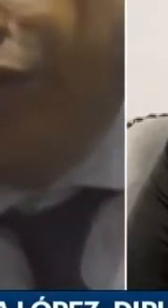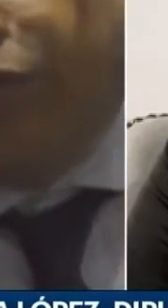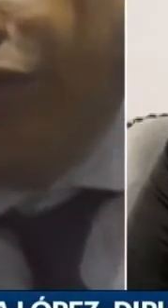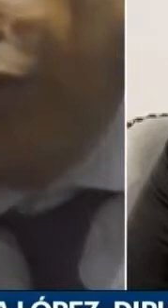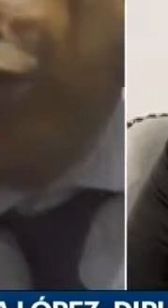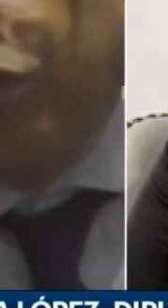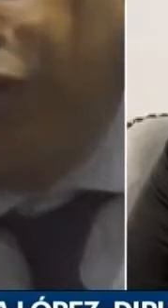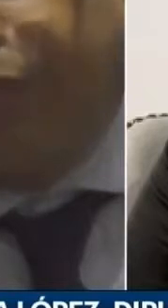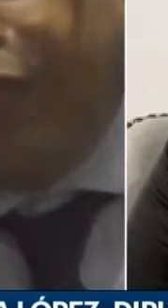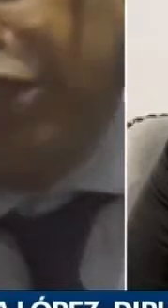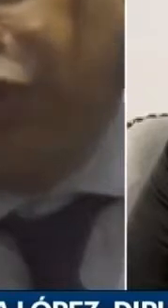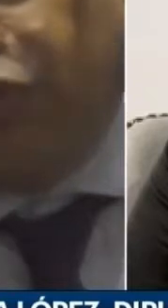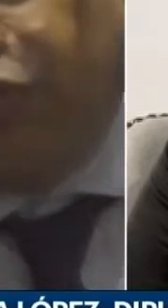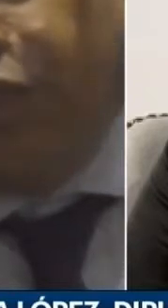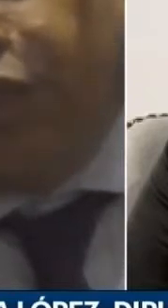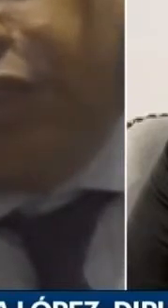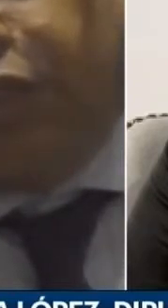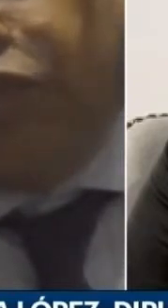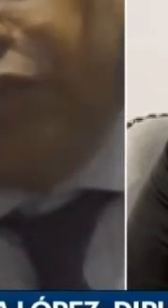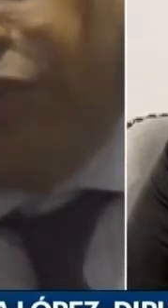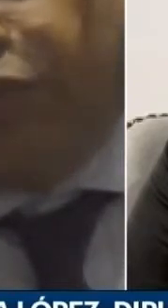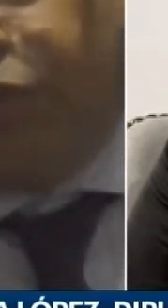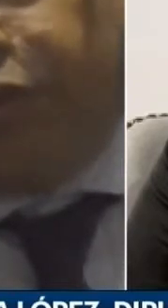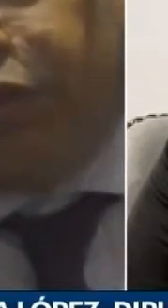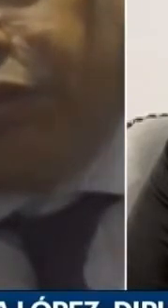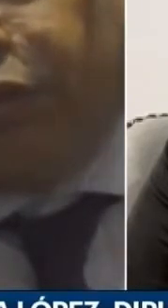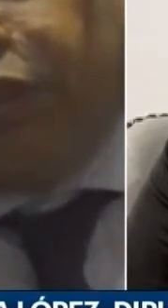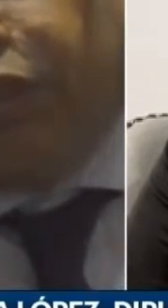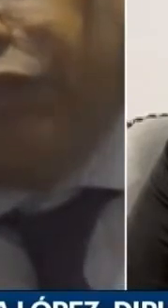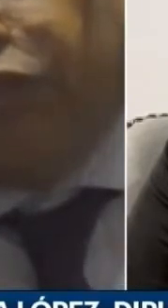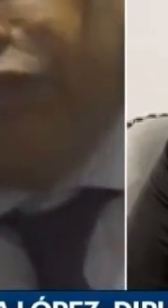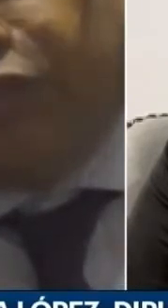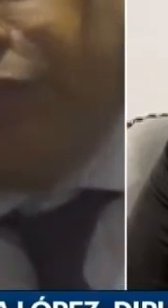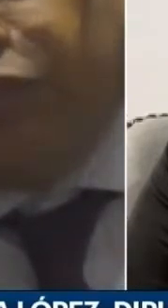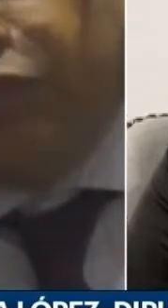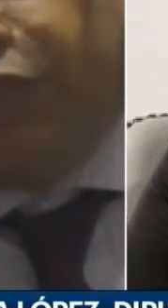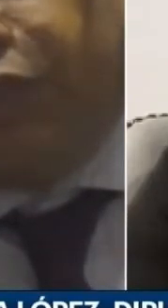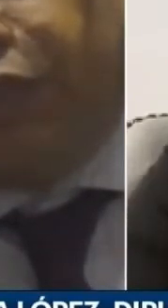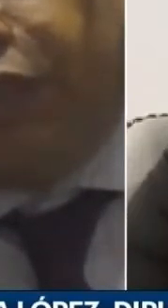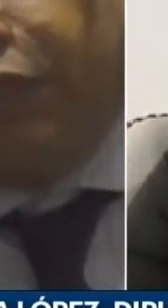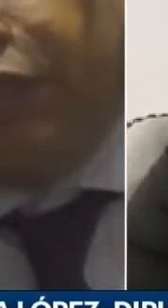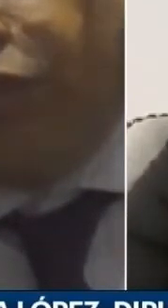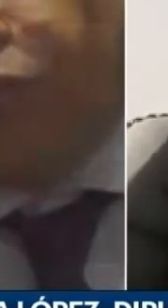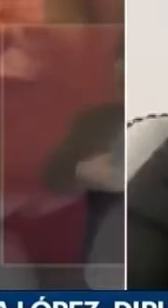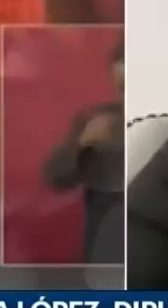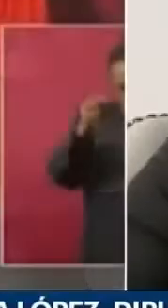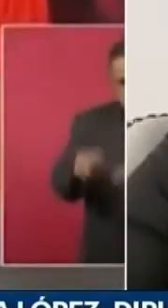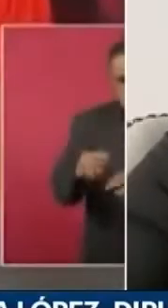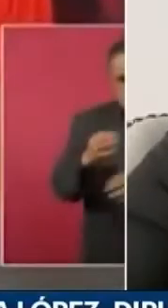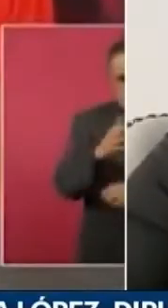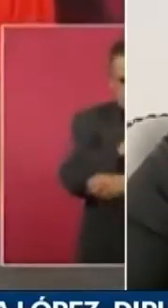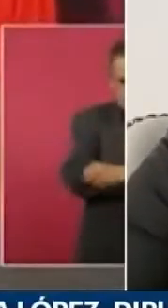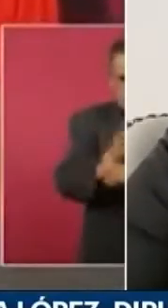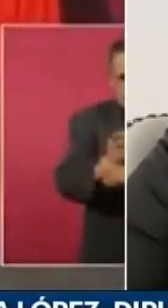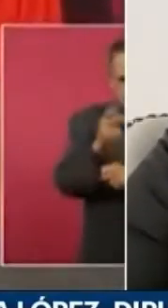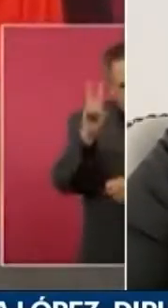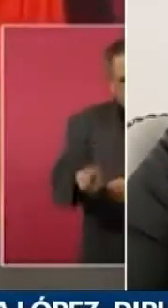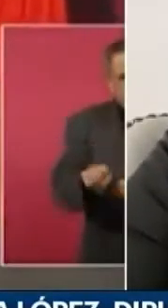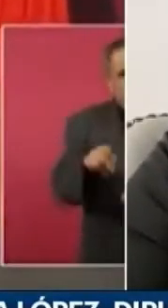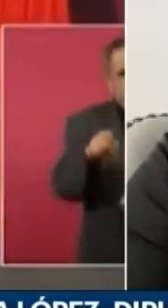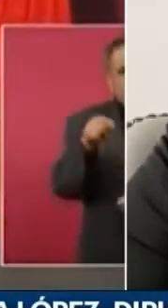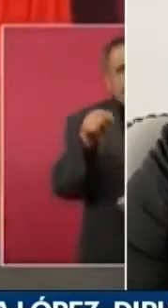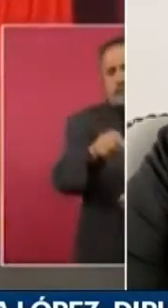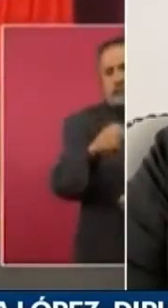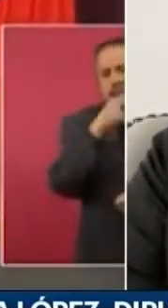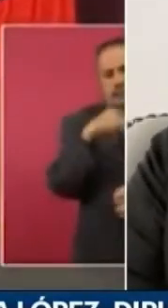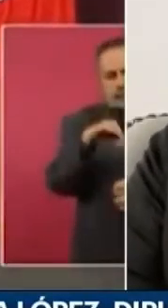crecer en el Perú sobre México, mejor dicho, sobre el presidente mexicano, que todas estas declaraciones, todo lo que está manifestando a nivel público